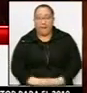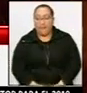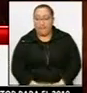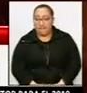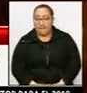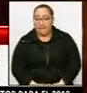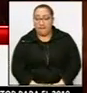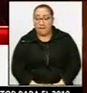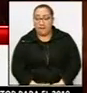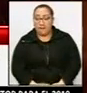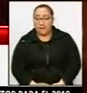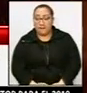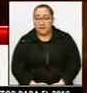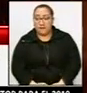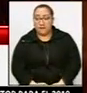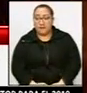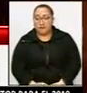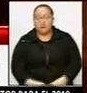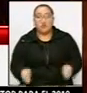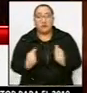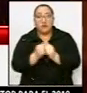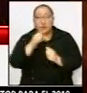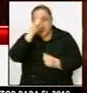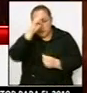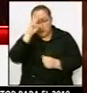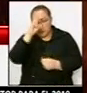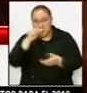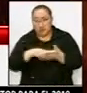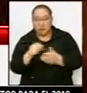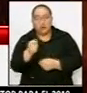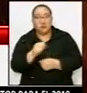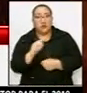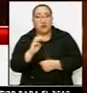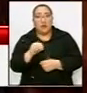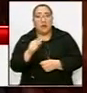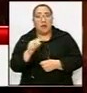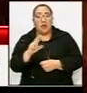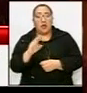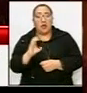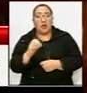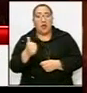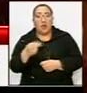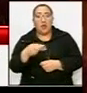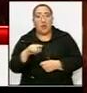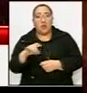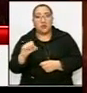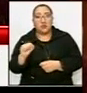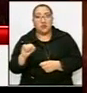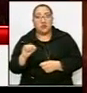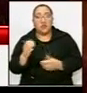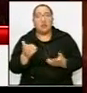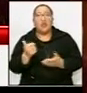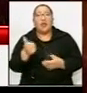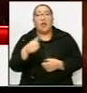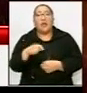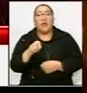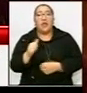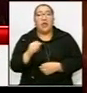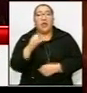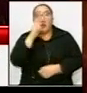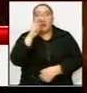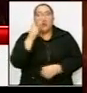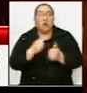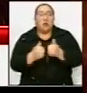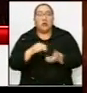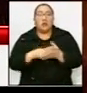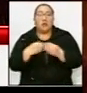preocupación particular en el caso de Cusco. Se trata de la irrigación de Marcahuasi, en la provincia de Anta, del Cusco, para la cual